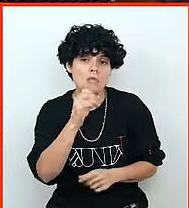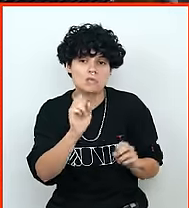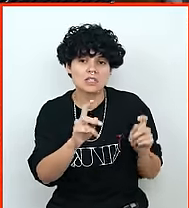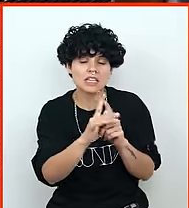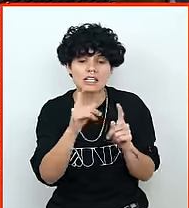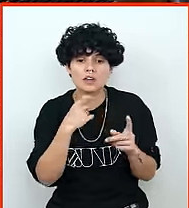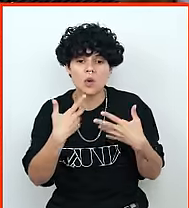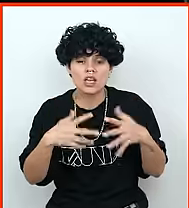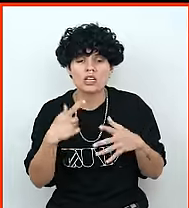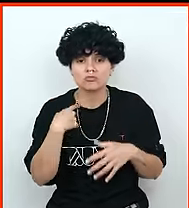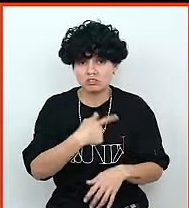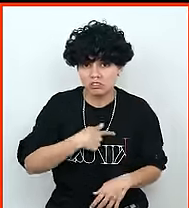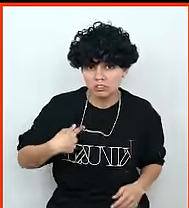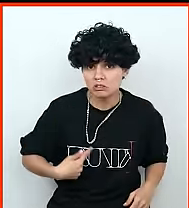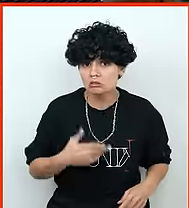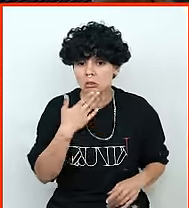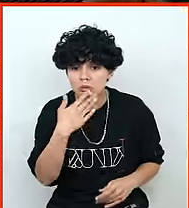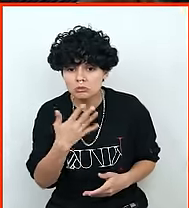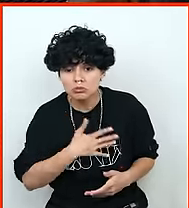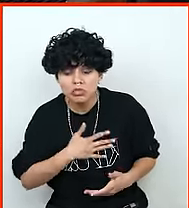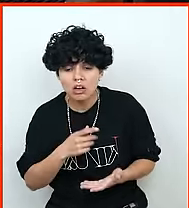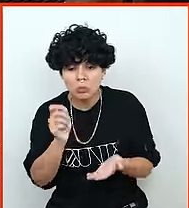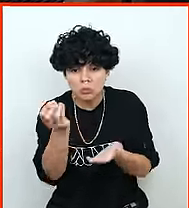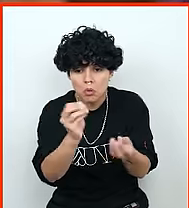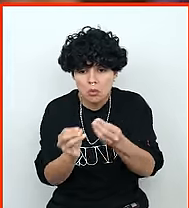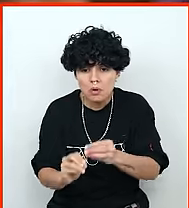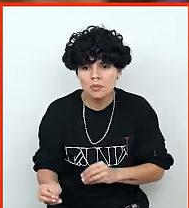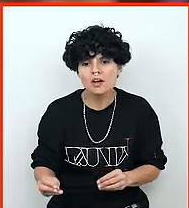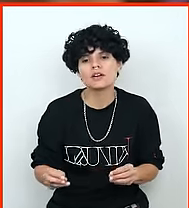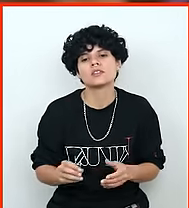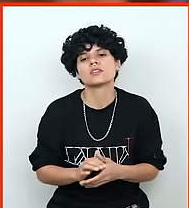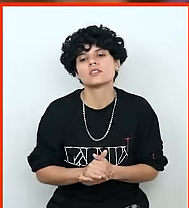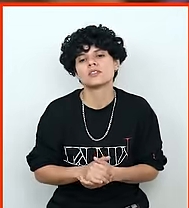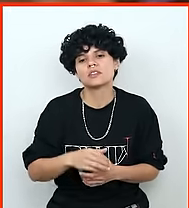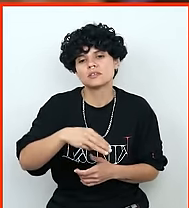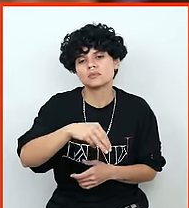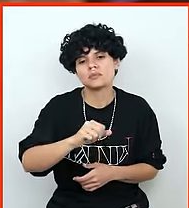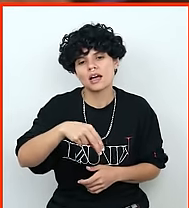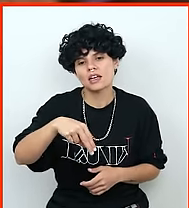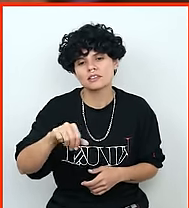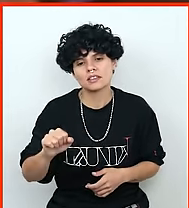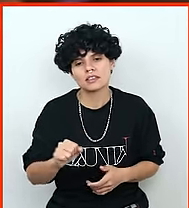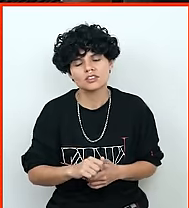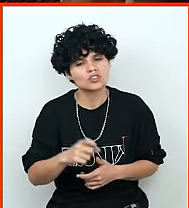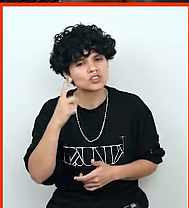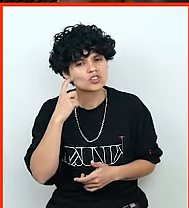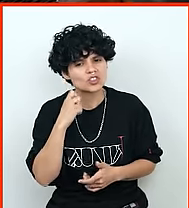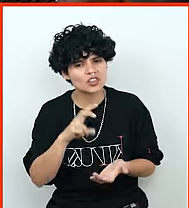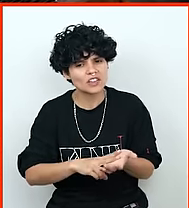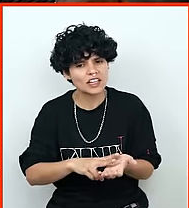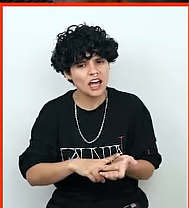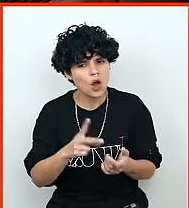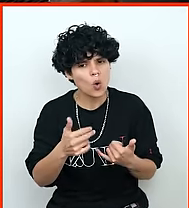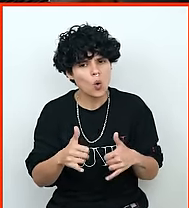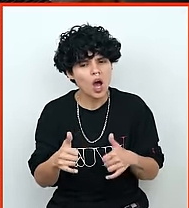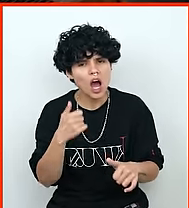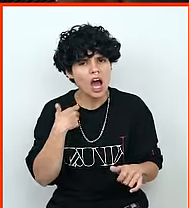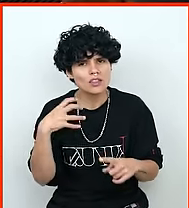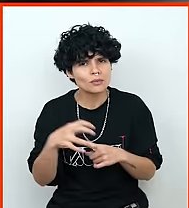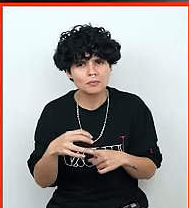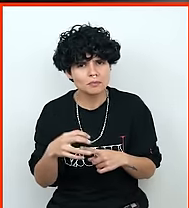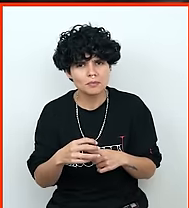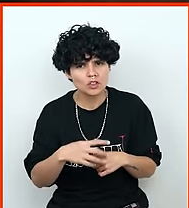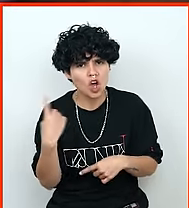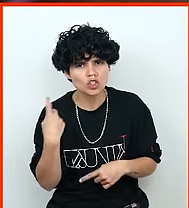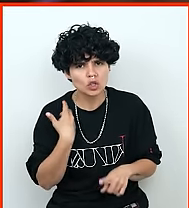weá. Manténlo, si le ponemos chino, weón. Mira, A. N. Man. Yo creo que estamos jugando como ahí está buena, pasta, ¿no? Bueno.